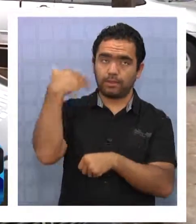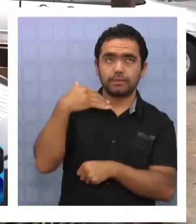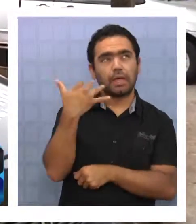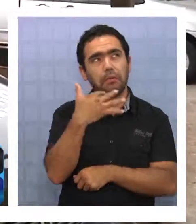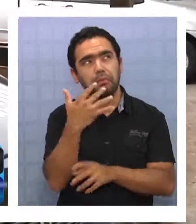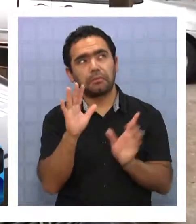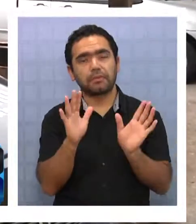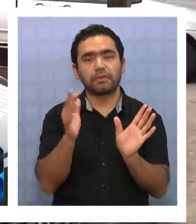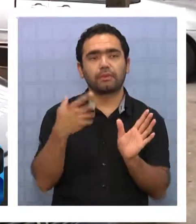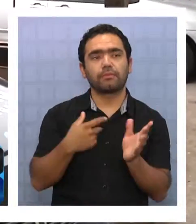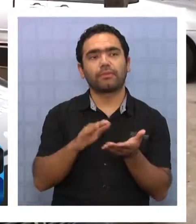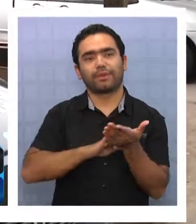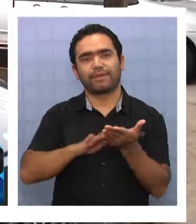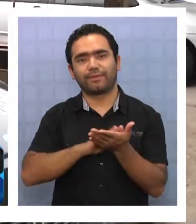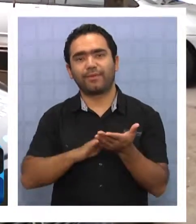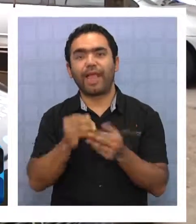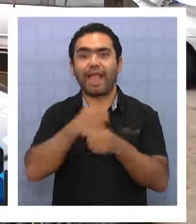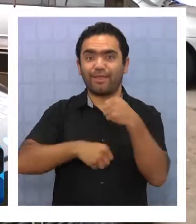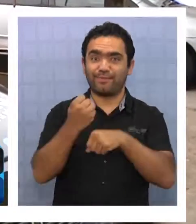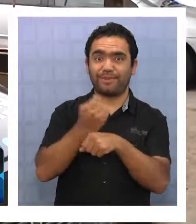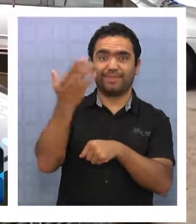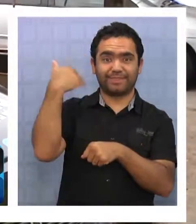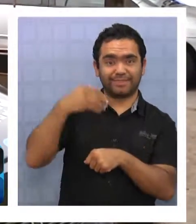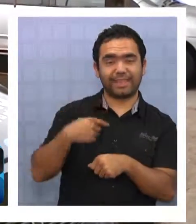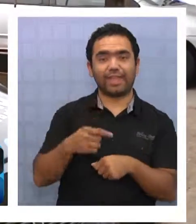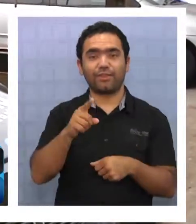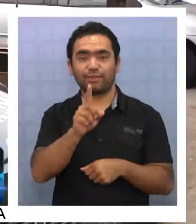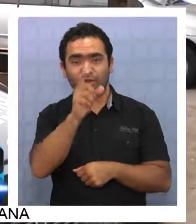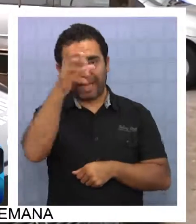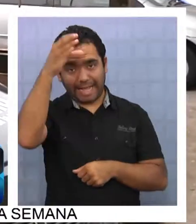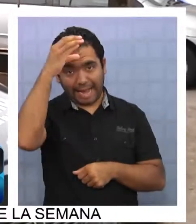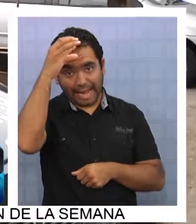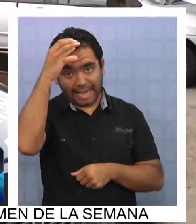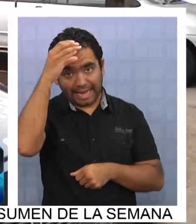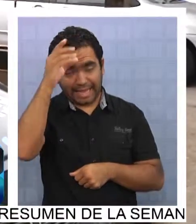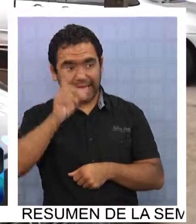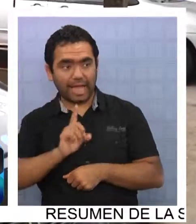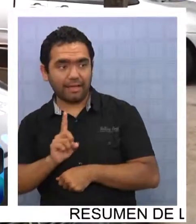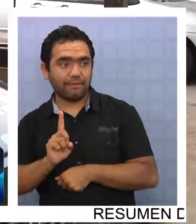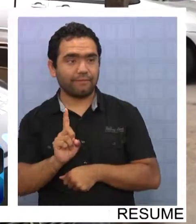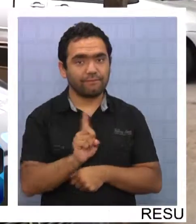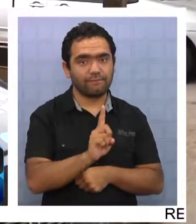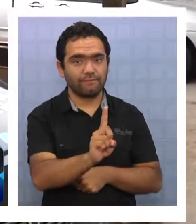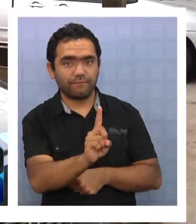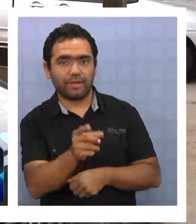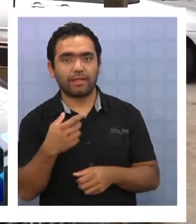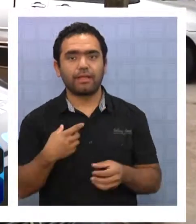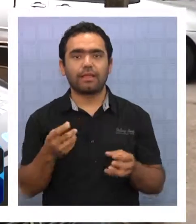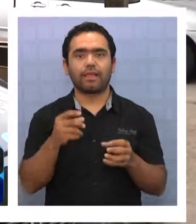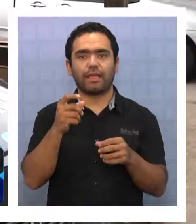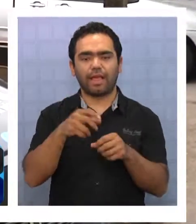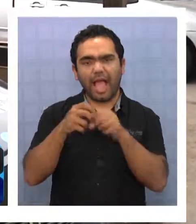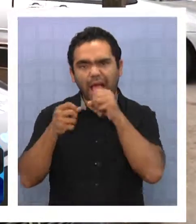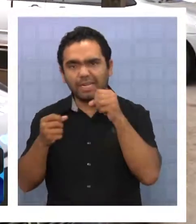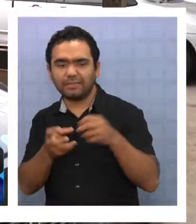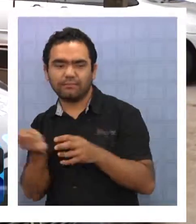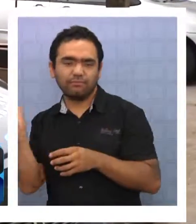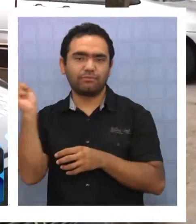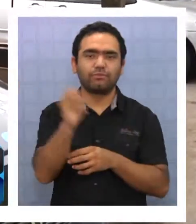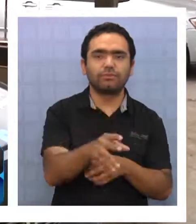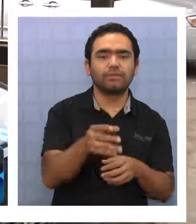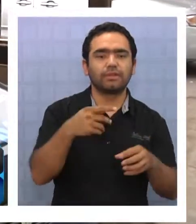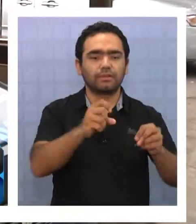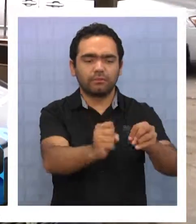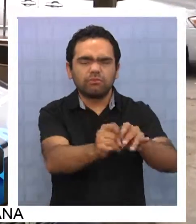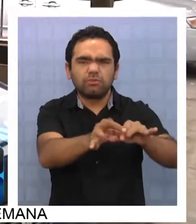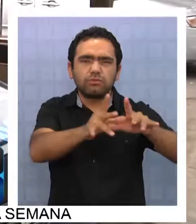las bombas lacrimógenas que llegué hasta la clínica, golpes también de parte de carabineros por haber marchado porque no querían que la